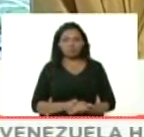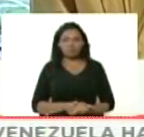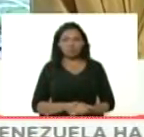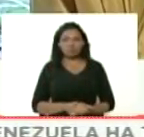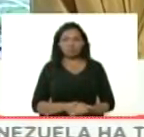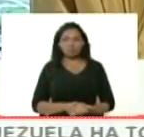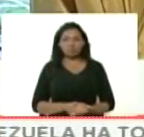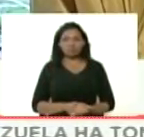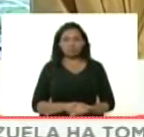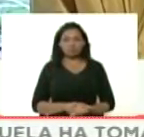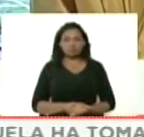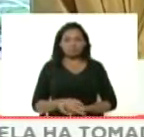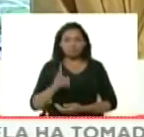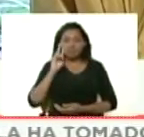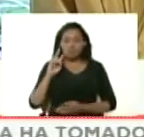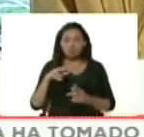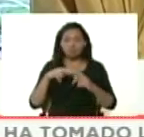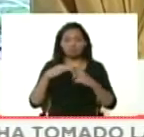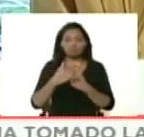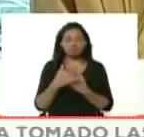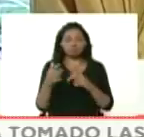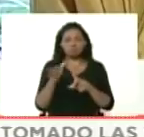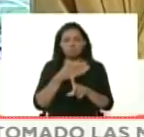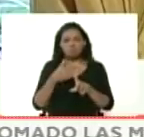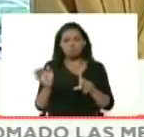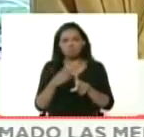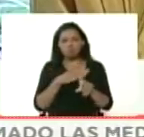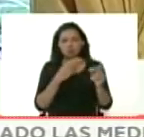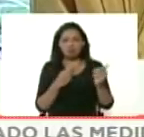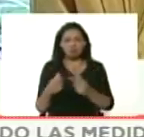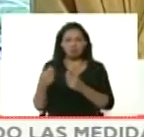de la situación de agresión económica,